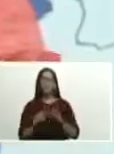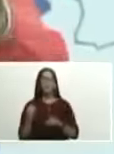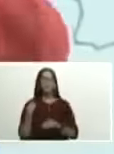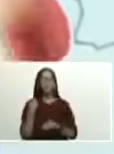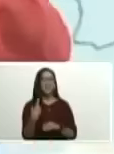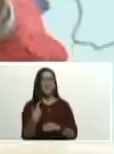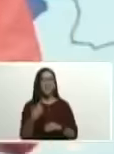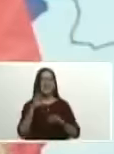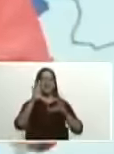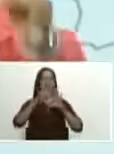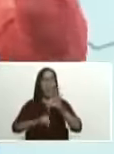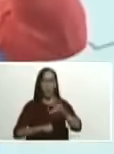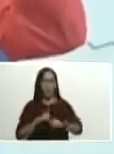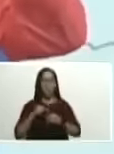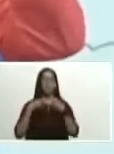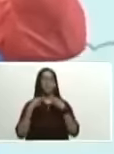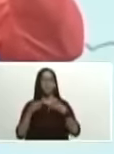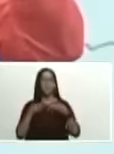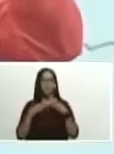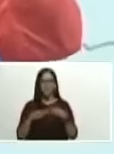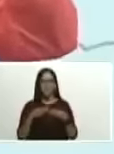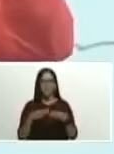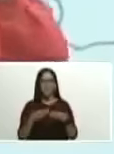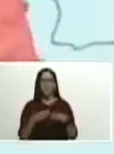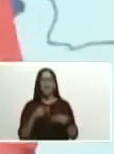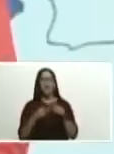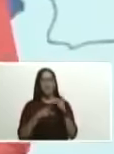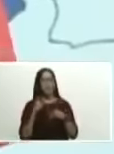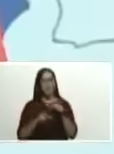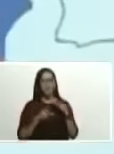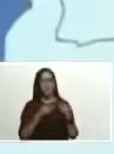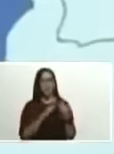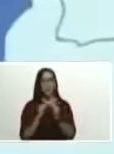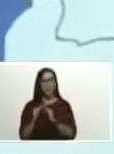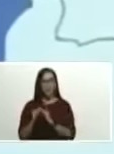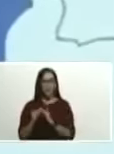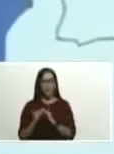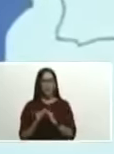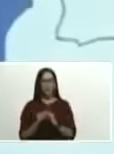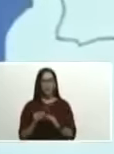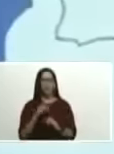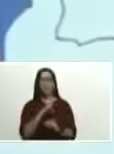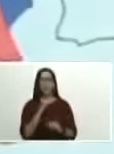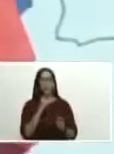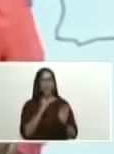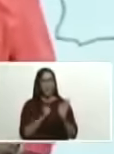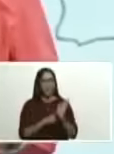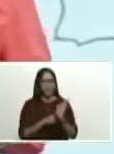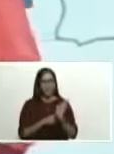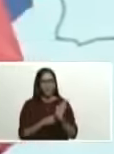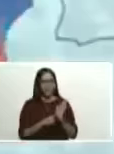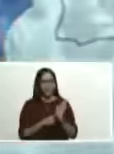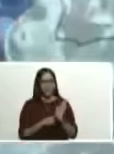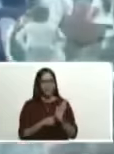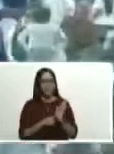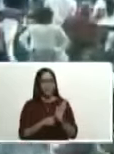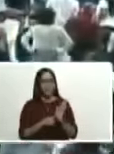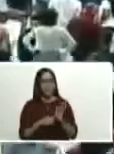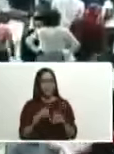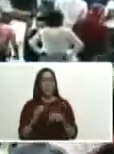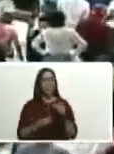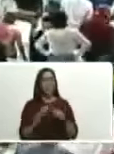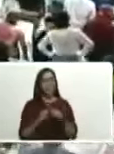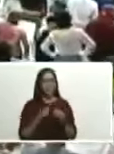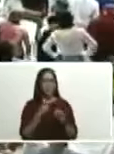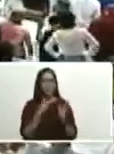las compras públicas a la producción comunera, no se ha cumplido. ¿Qué vamos a hacer